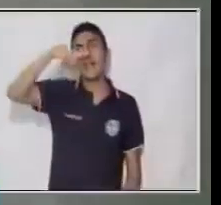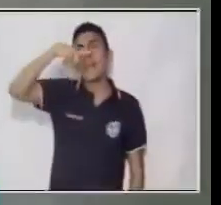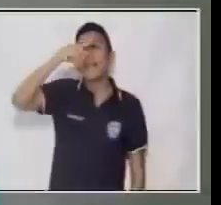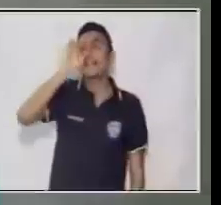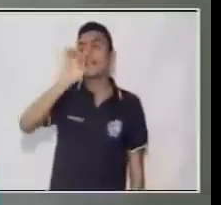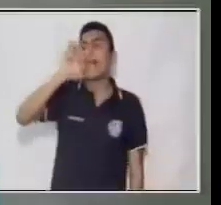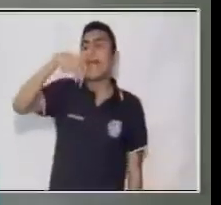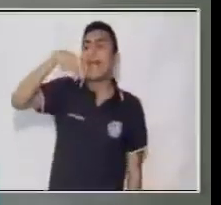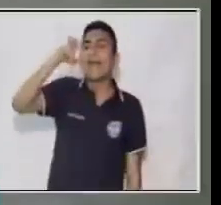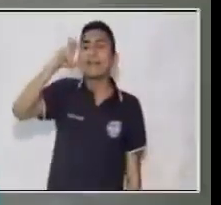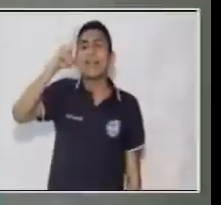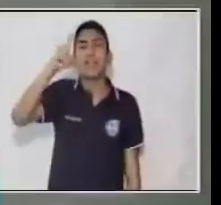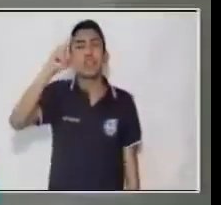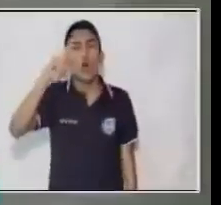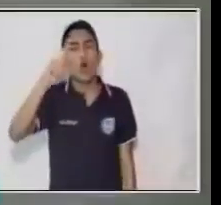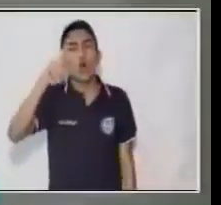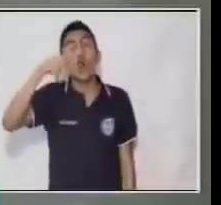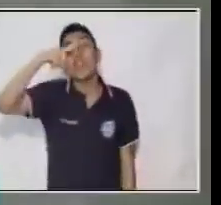Tenedor.